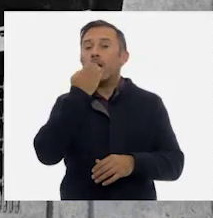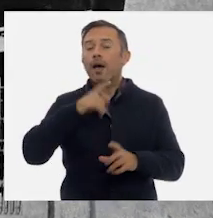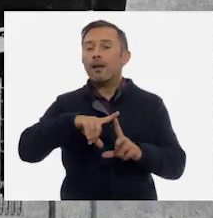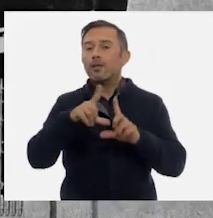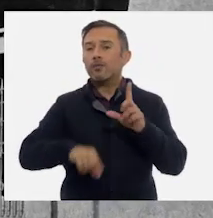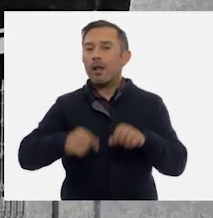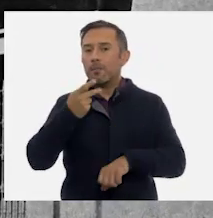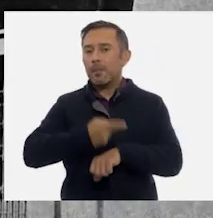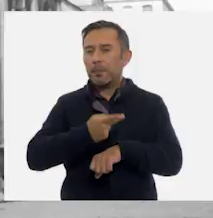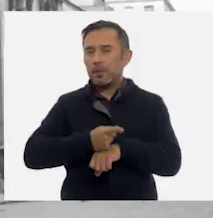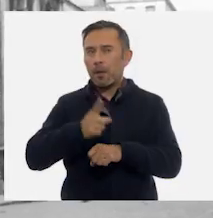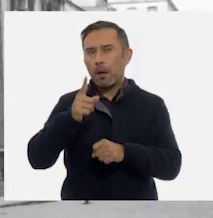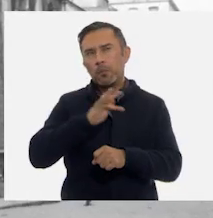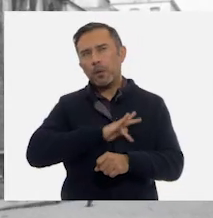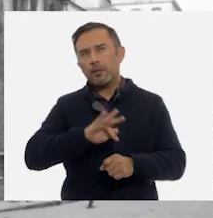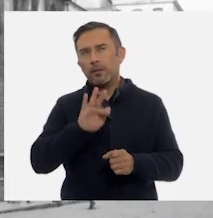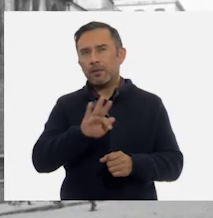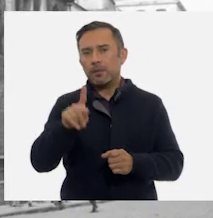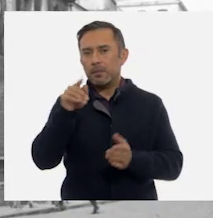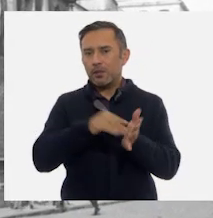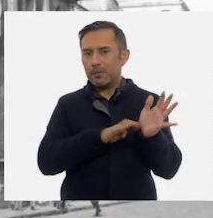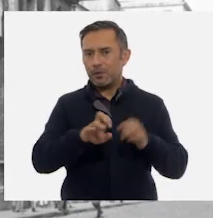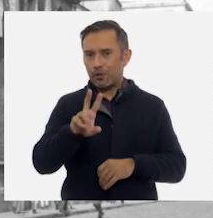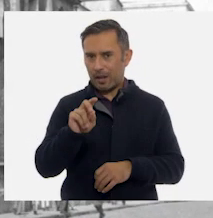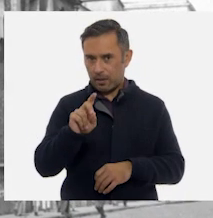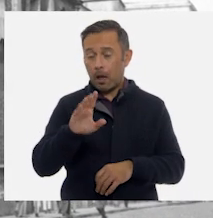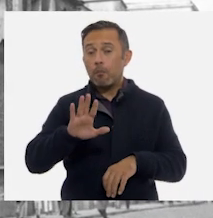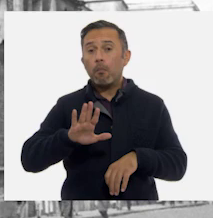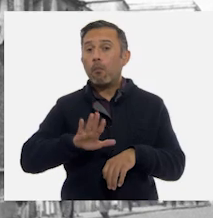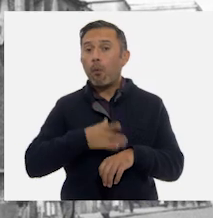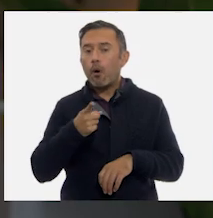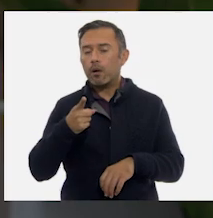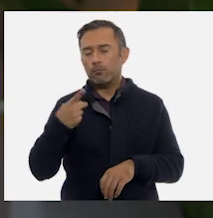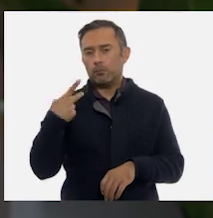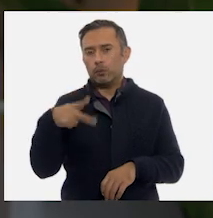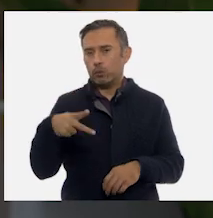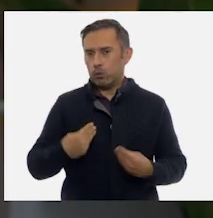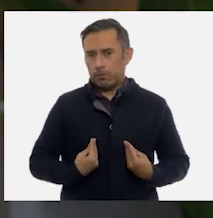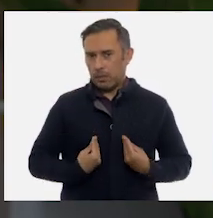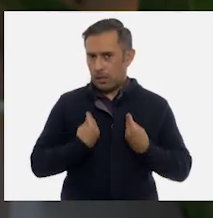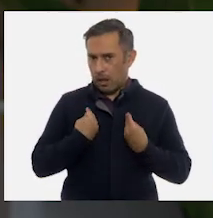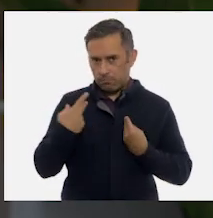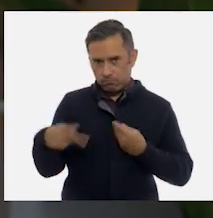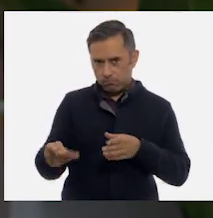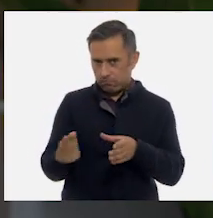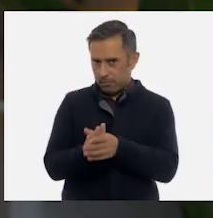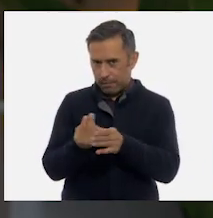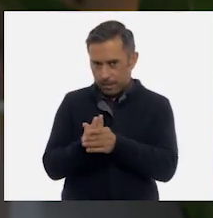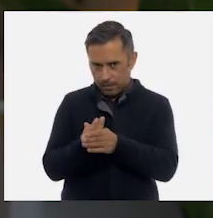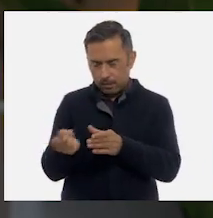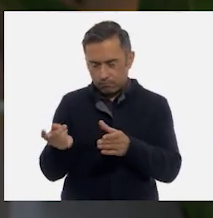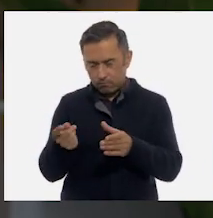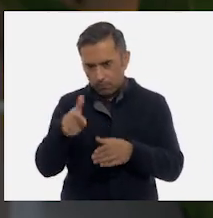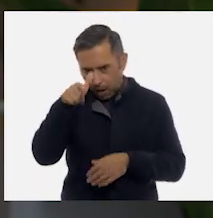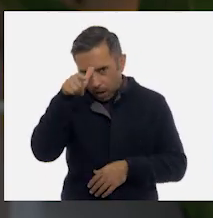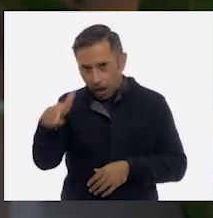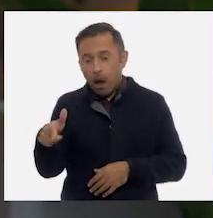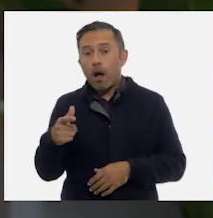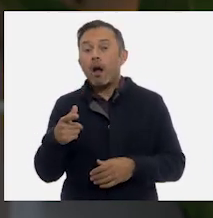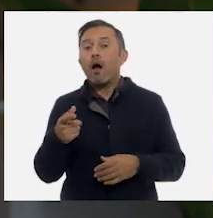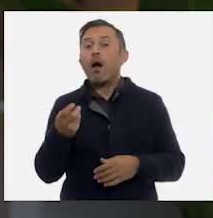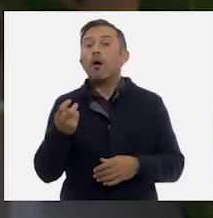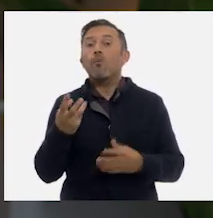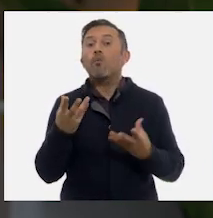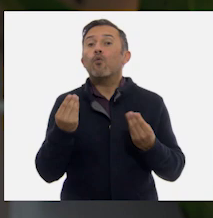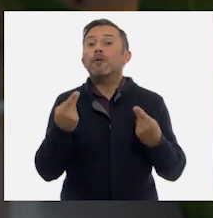30, porque sobre todo por un detalle que tiene que ver con su vida personal y que va a convertirse para muchos en el